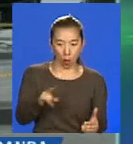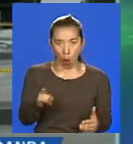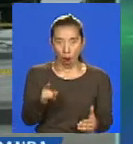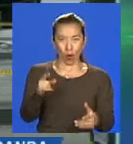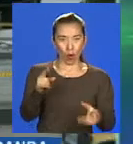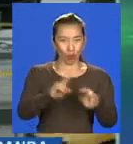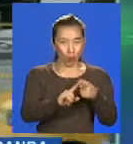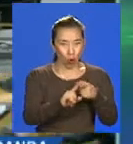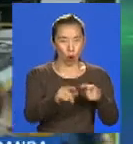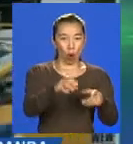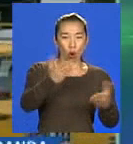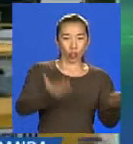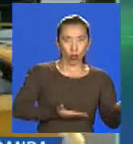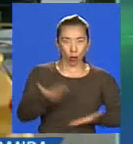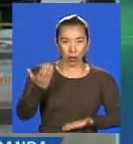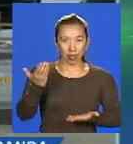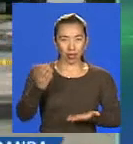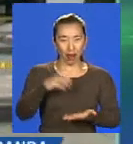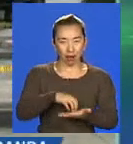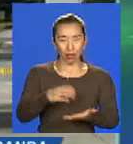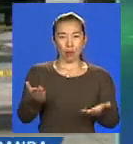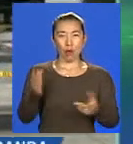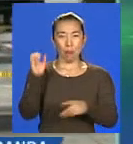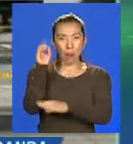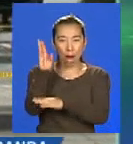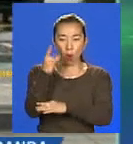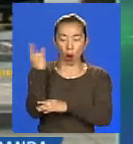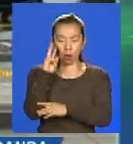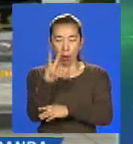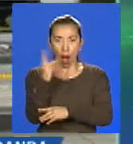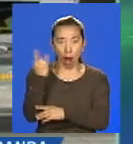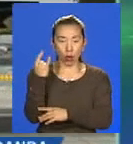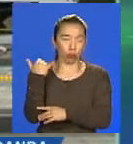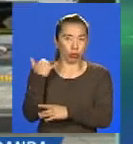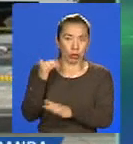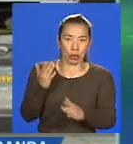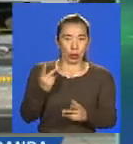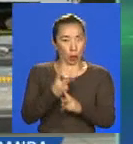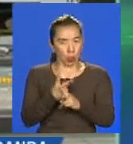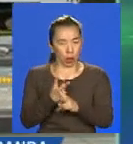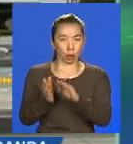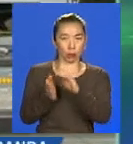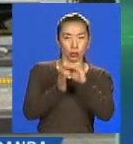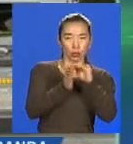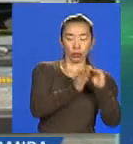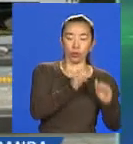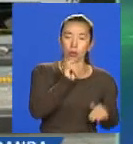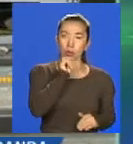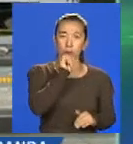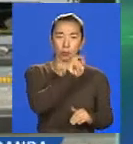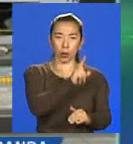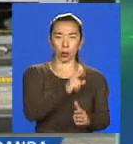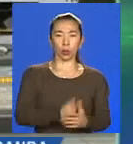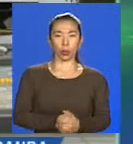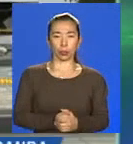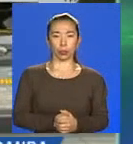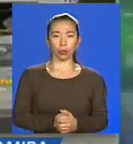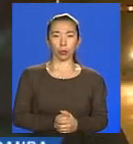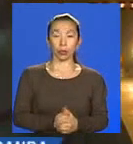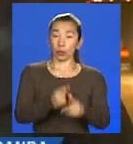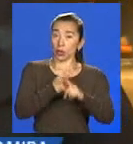transporte, en centros comerciales, entidades bancarias o en instituciones públicas. Bueno, encontramos algunas diferencias entre los hechos